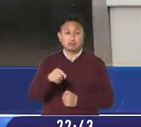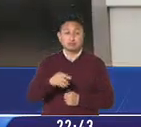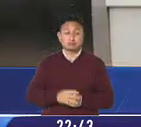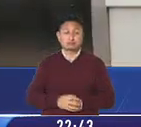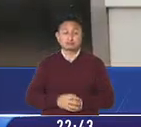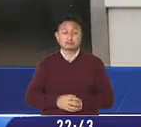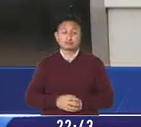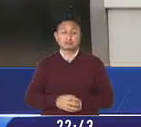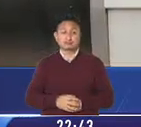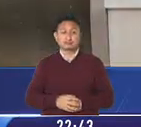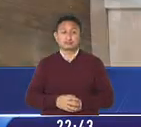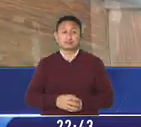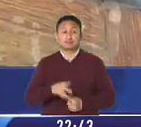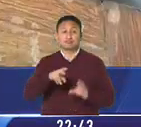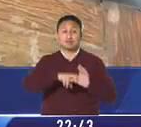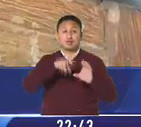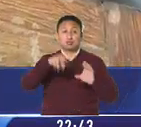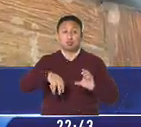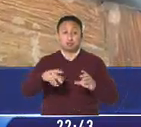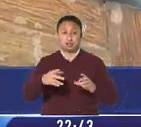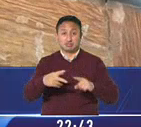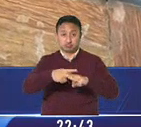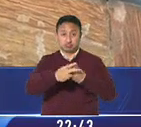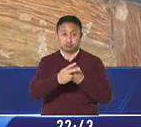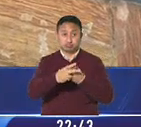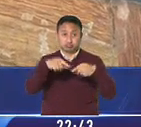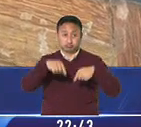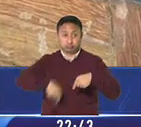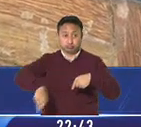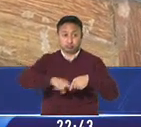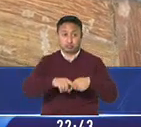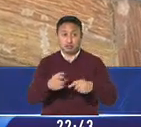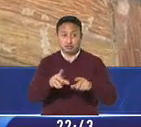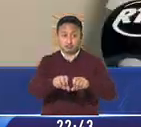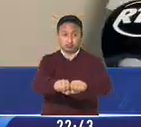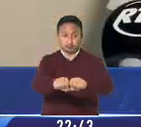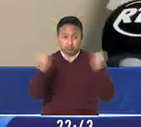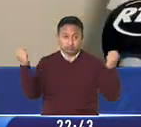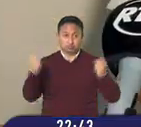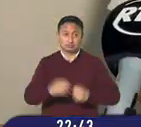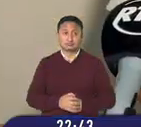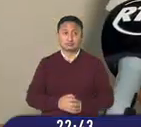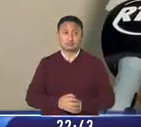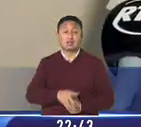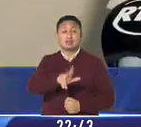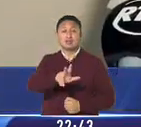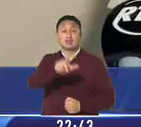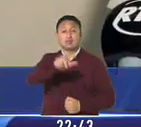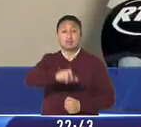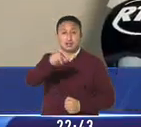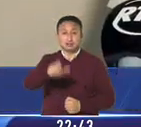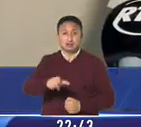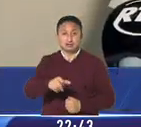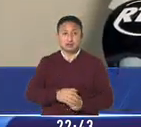locales comerciales. Se bajaron con herramientas y procedieron a abrirlo. Tres